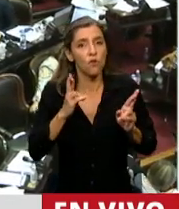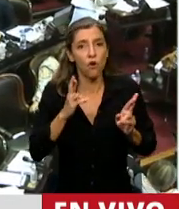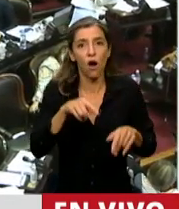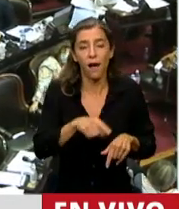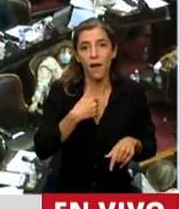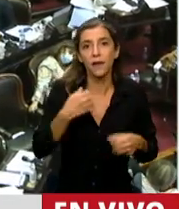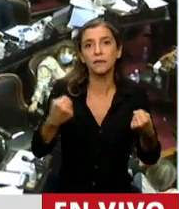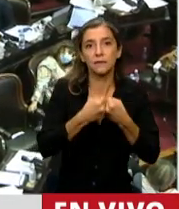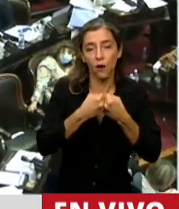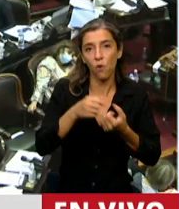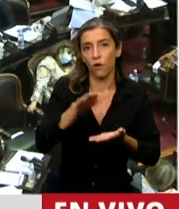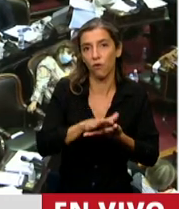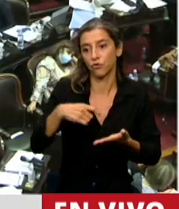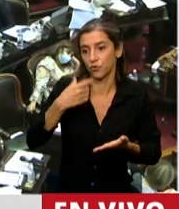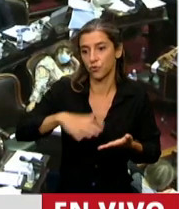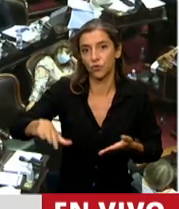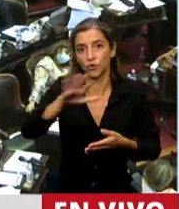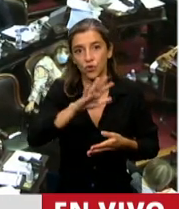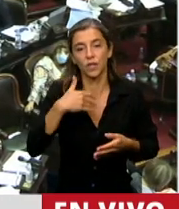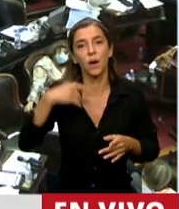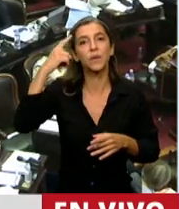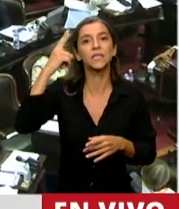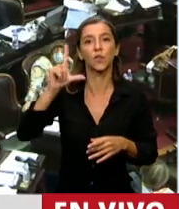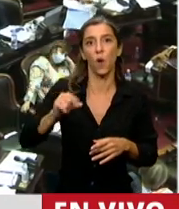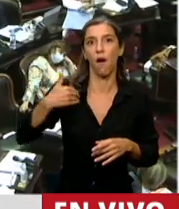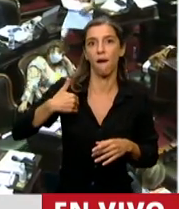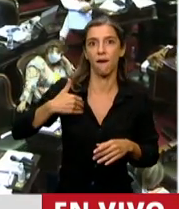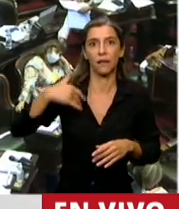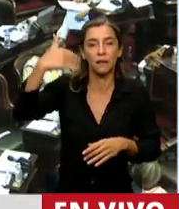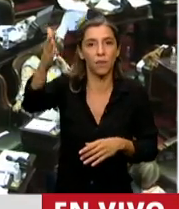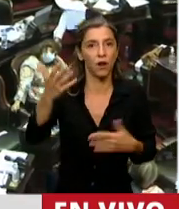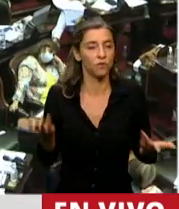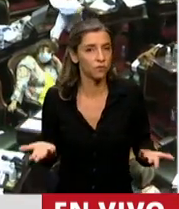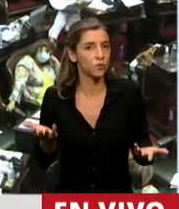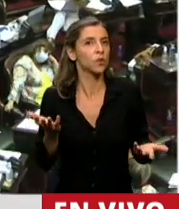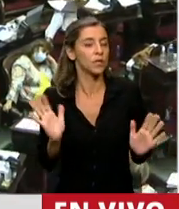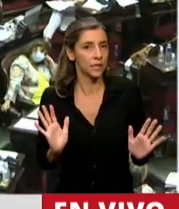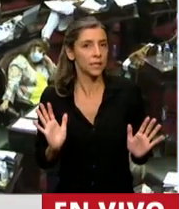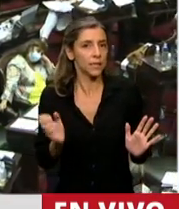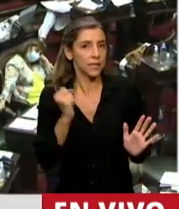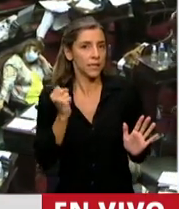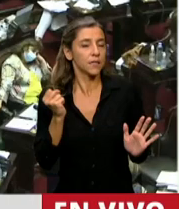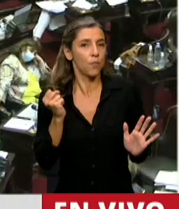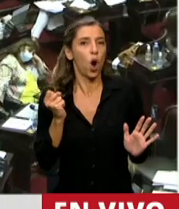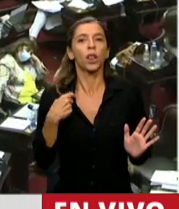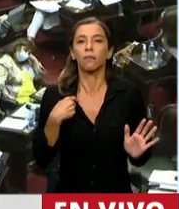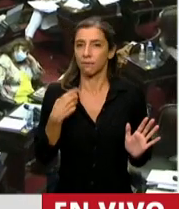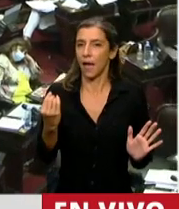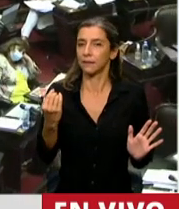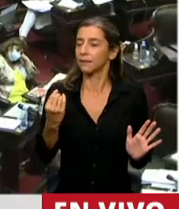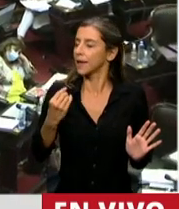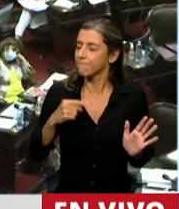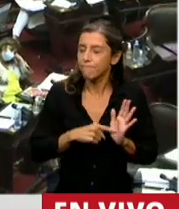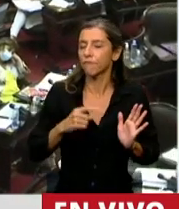pacto social en el que debe basarse la reconstrucción del país, resulte un punto de partida para un elemento constitutivo